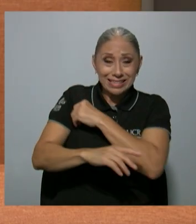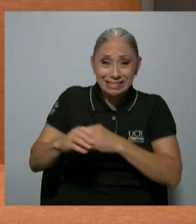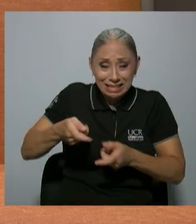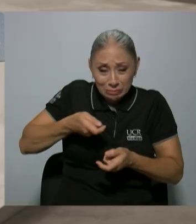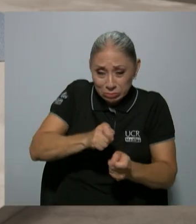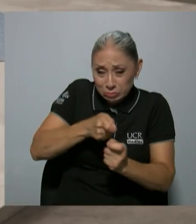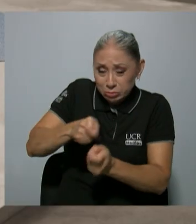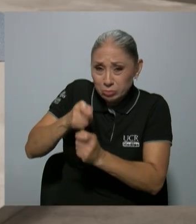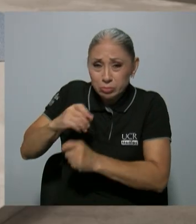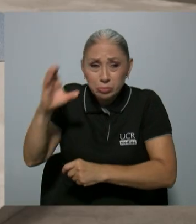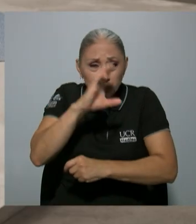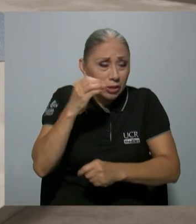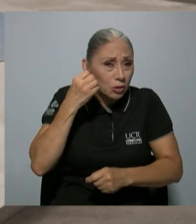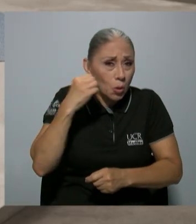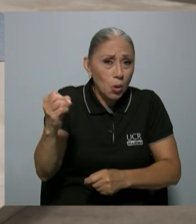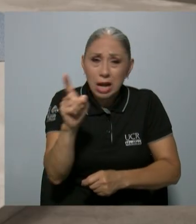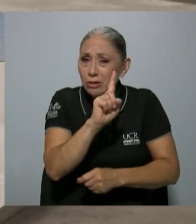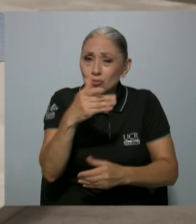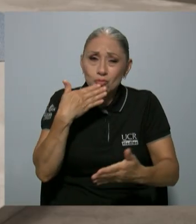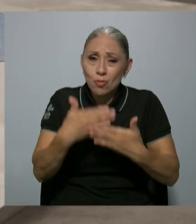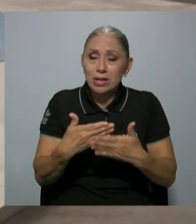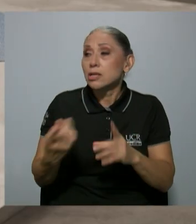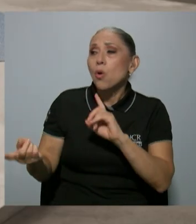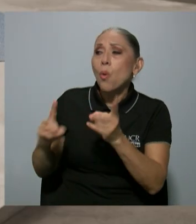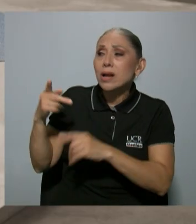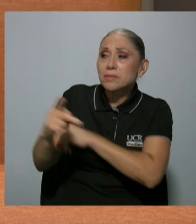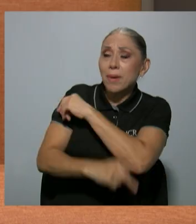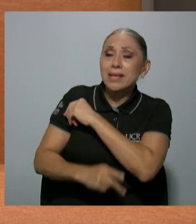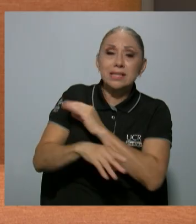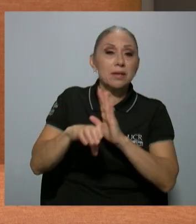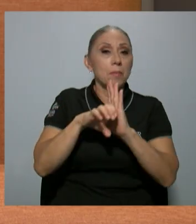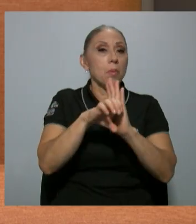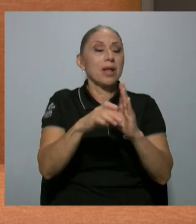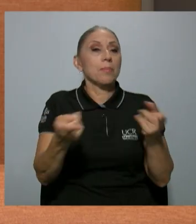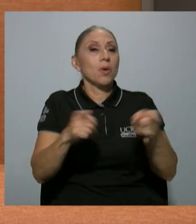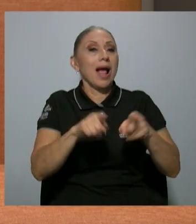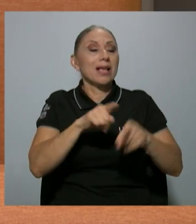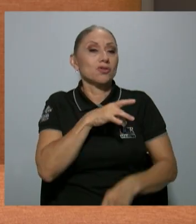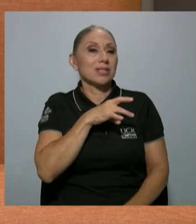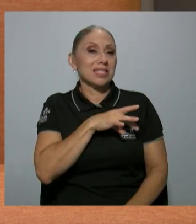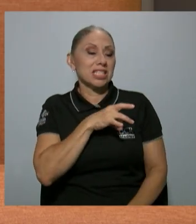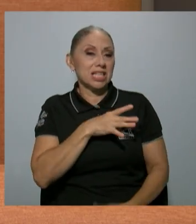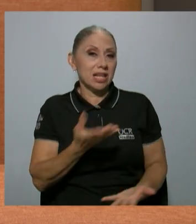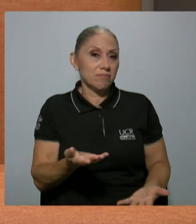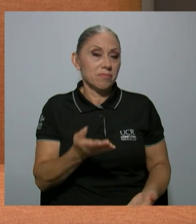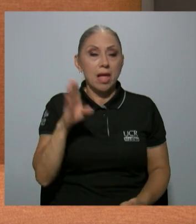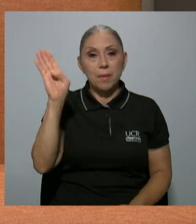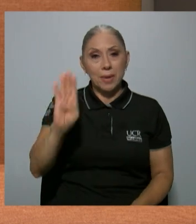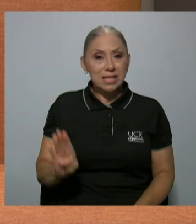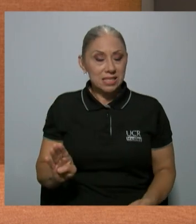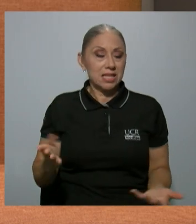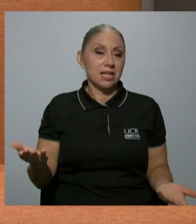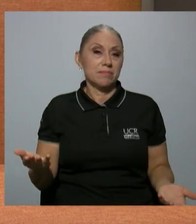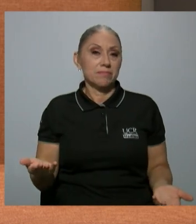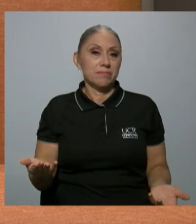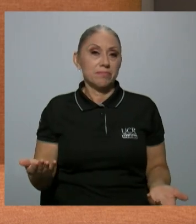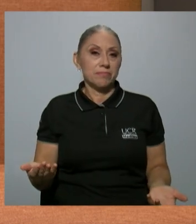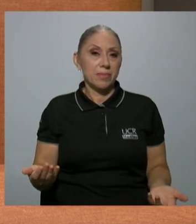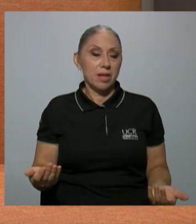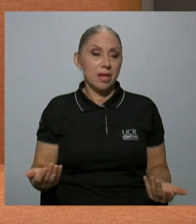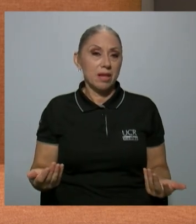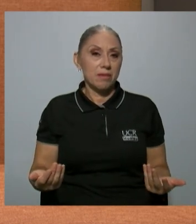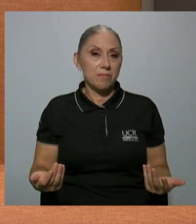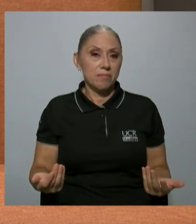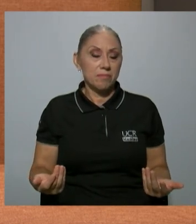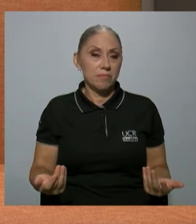agradables. ¿Cuáles países? Estamos hablando, por ejemplo, de los casos que han habido en Chile, en Brasil, tenemos...